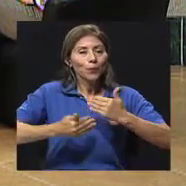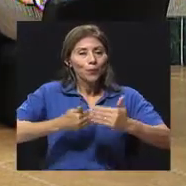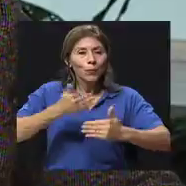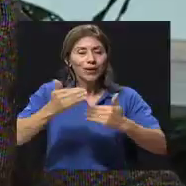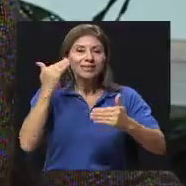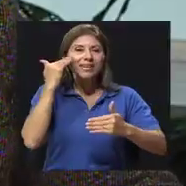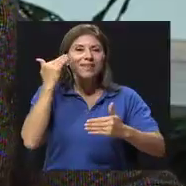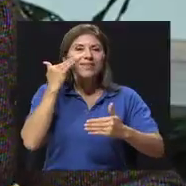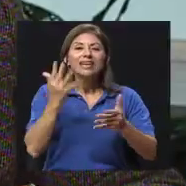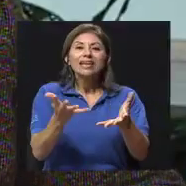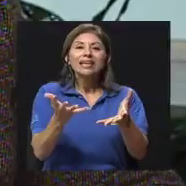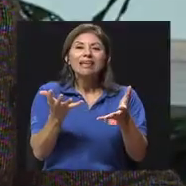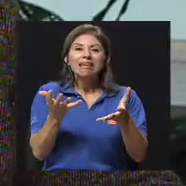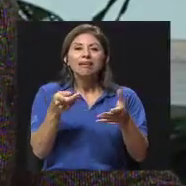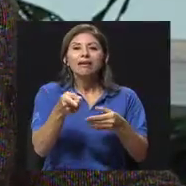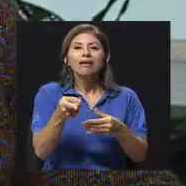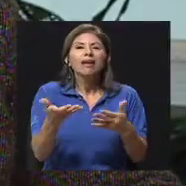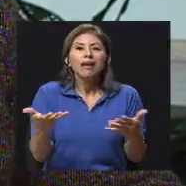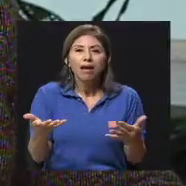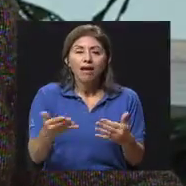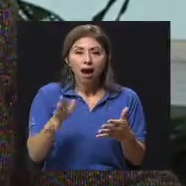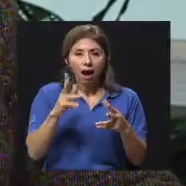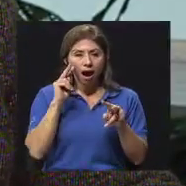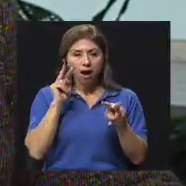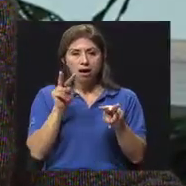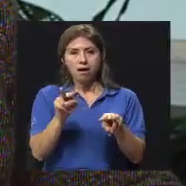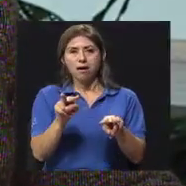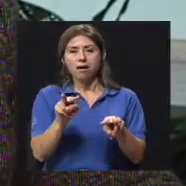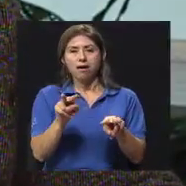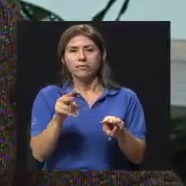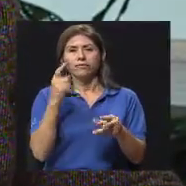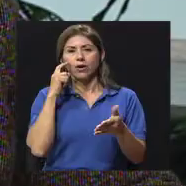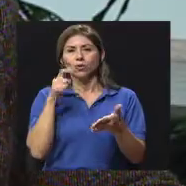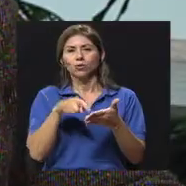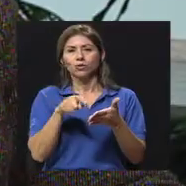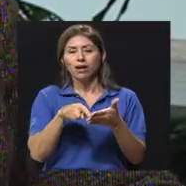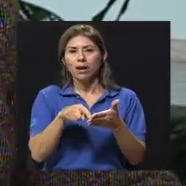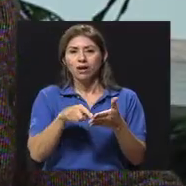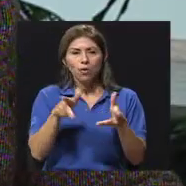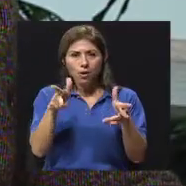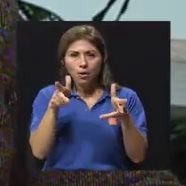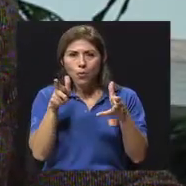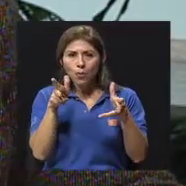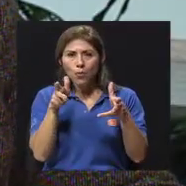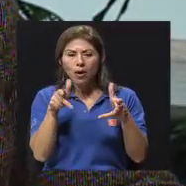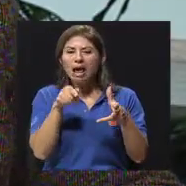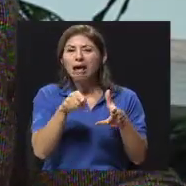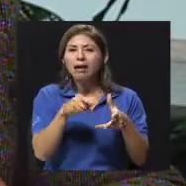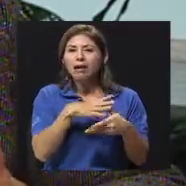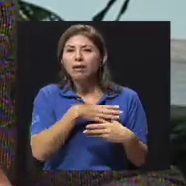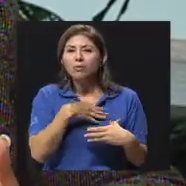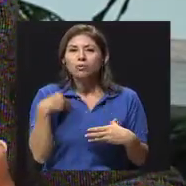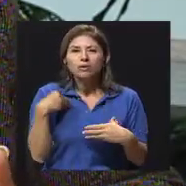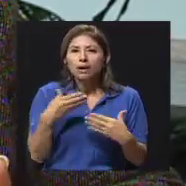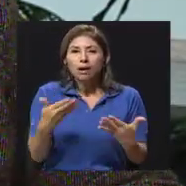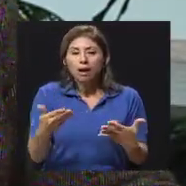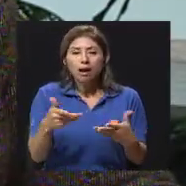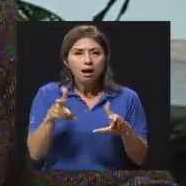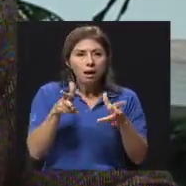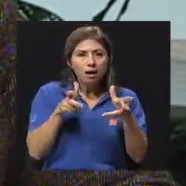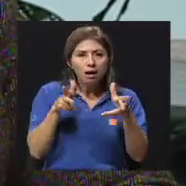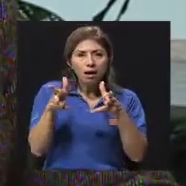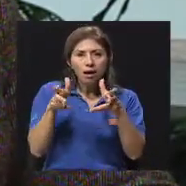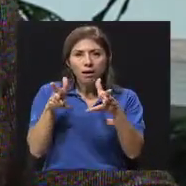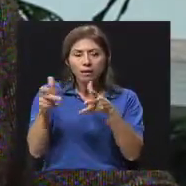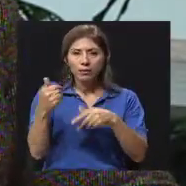quiere. Reconocerlo, aprender a observarlo, aprender a oírlo. Qué es lo que él comenta, qué es lo que a él le gusta. Y por ahí empezar a